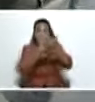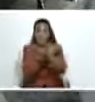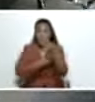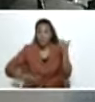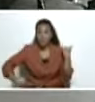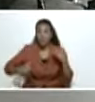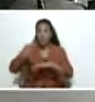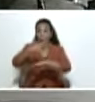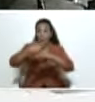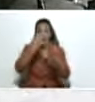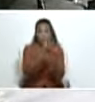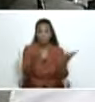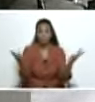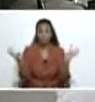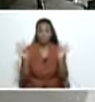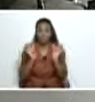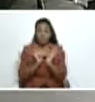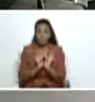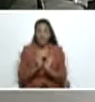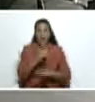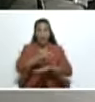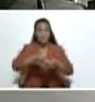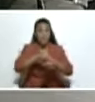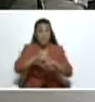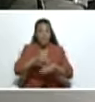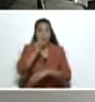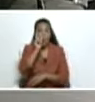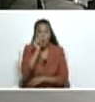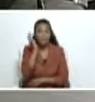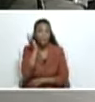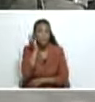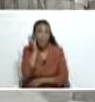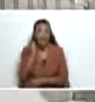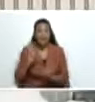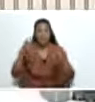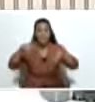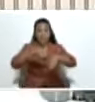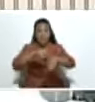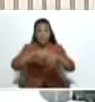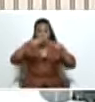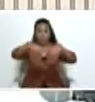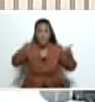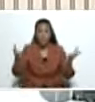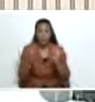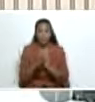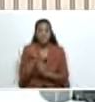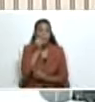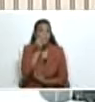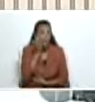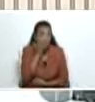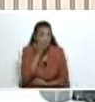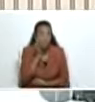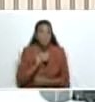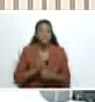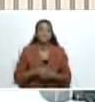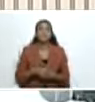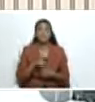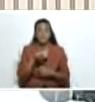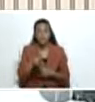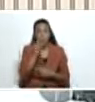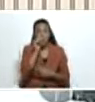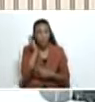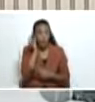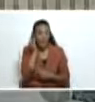gobierno presentes, a los ministros, ministras, que son padrinos y